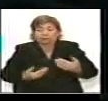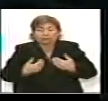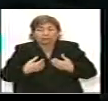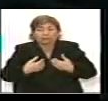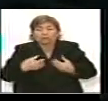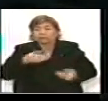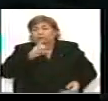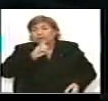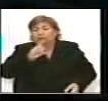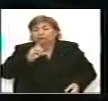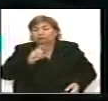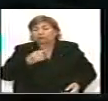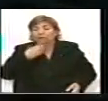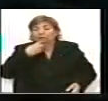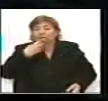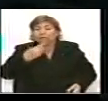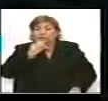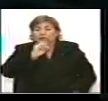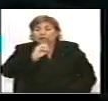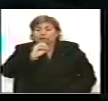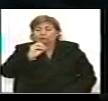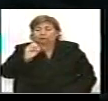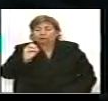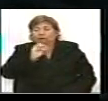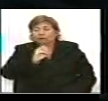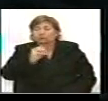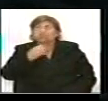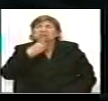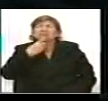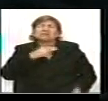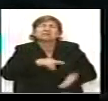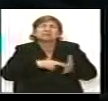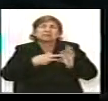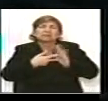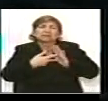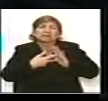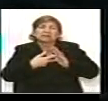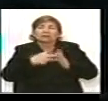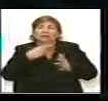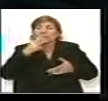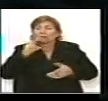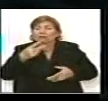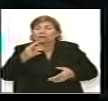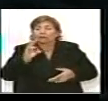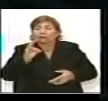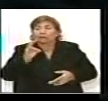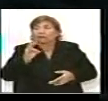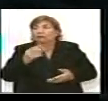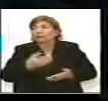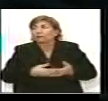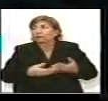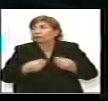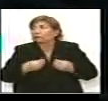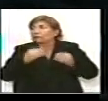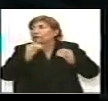de la derecha dice 00000. ¿Eso qué quiere decir? Que en el año 2017 no se ejecutó